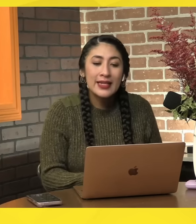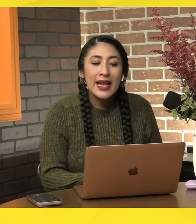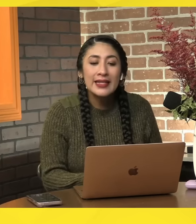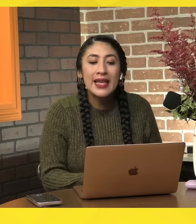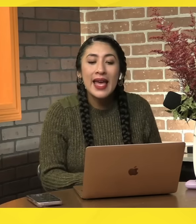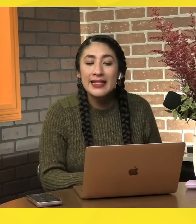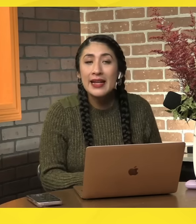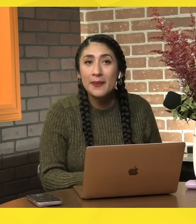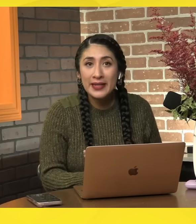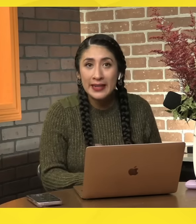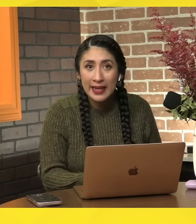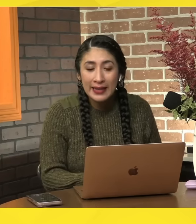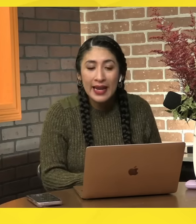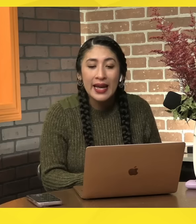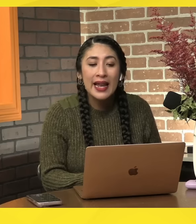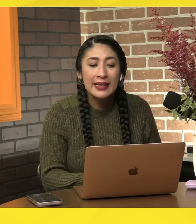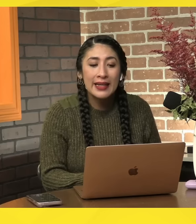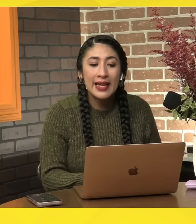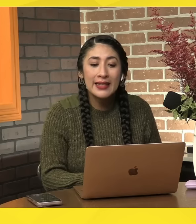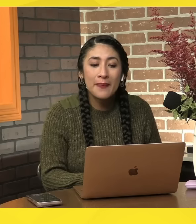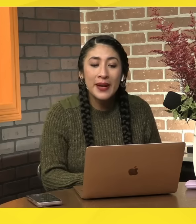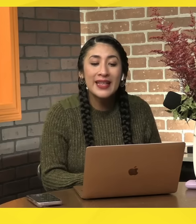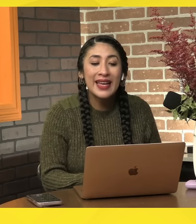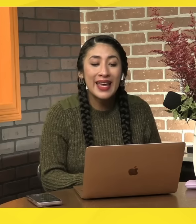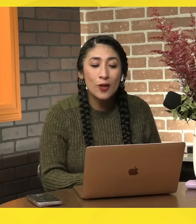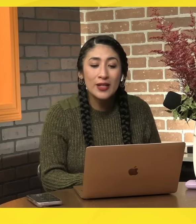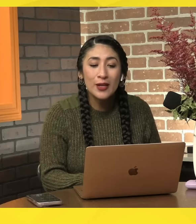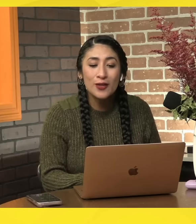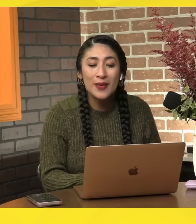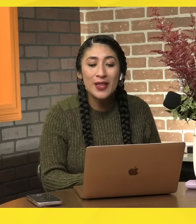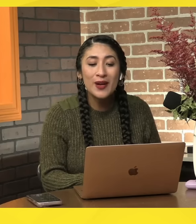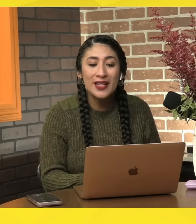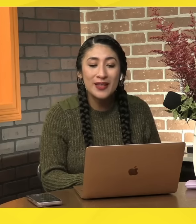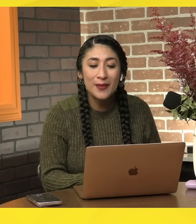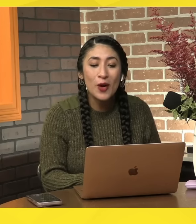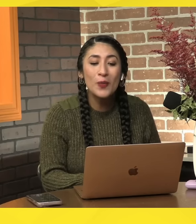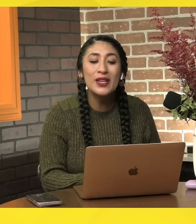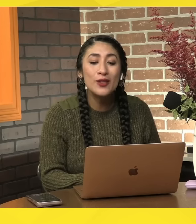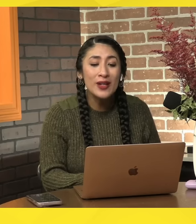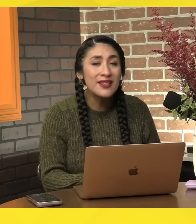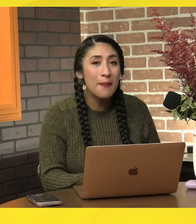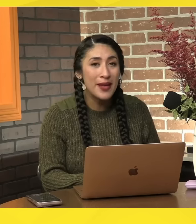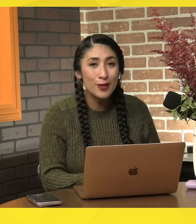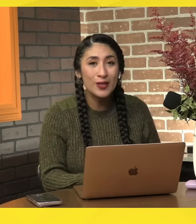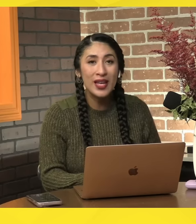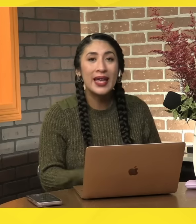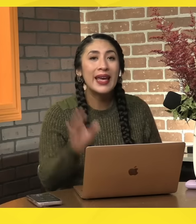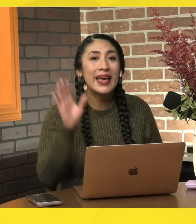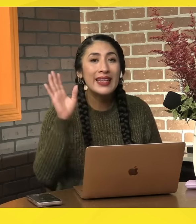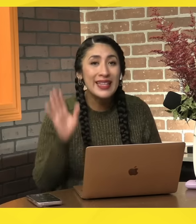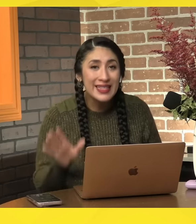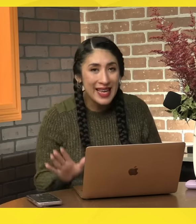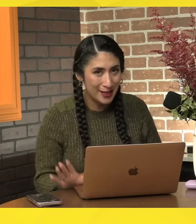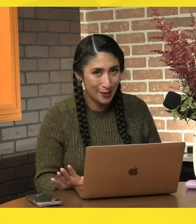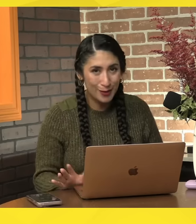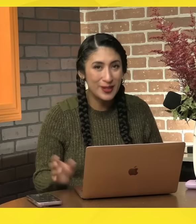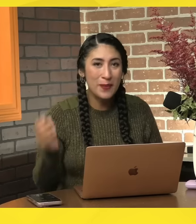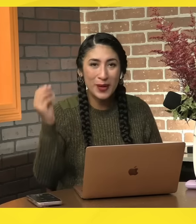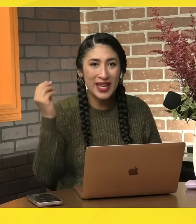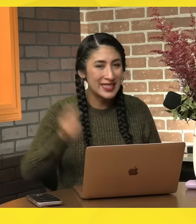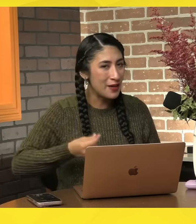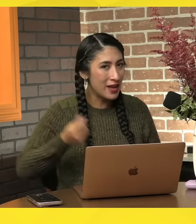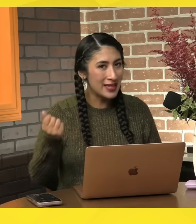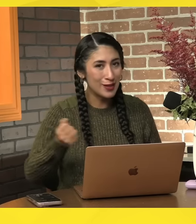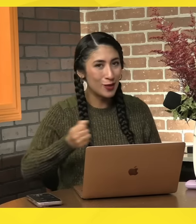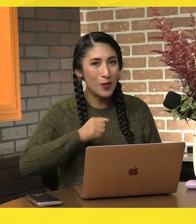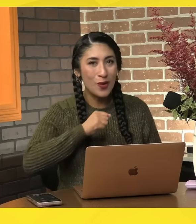Sánchez Galicia es el representante legal de esta empresa que en Do años y medio recibió millones de pesos en 10 días o sea